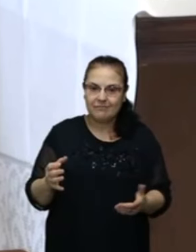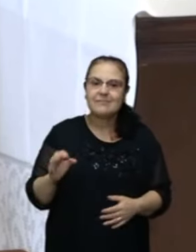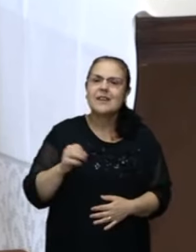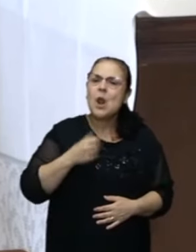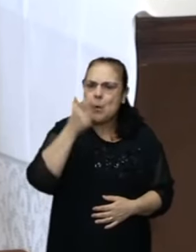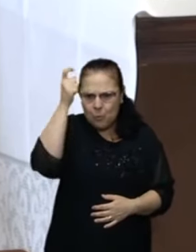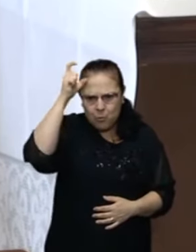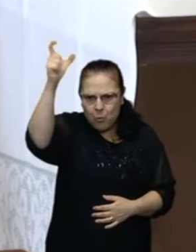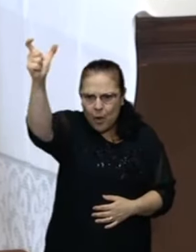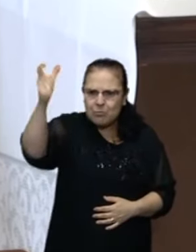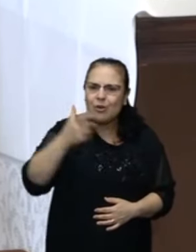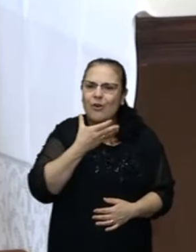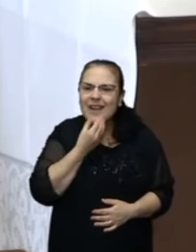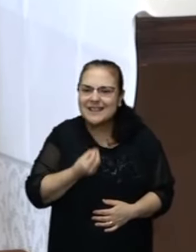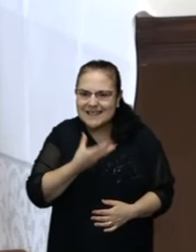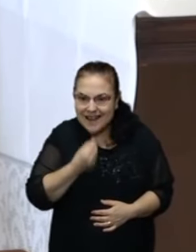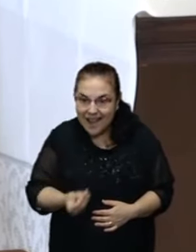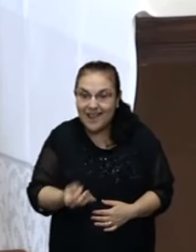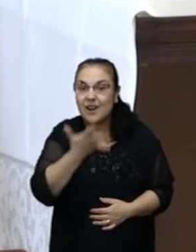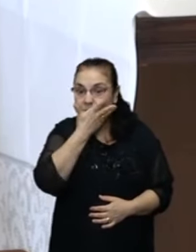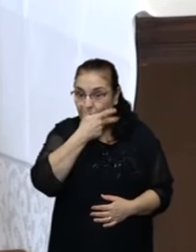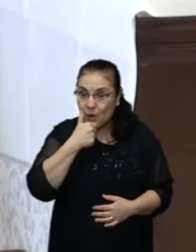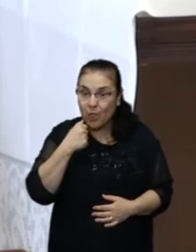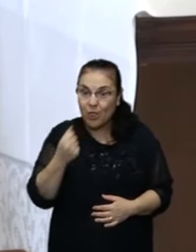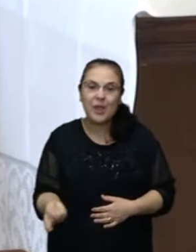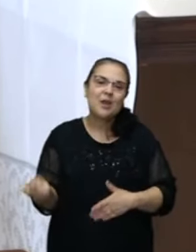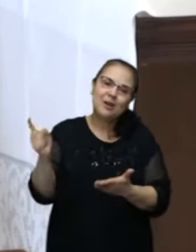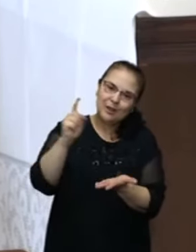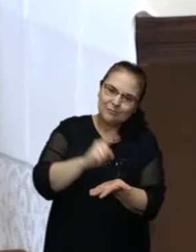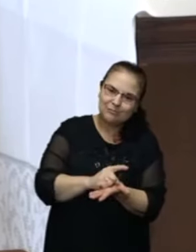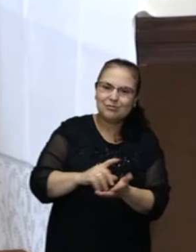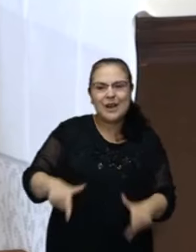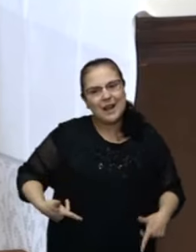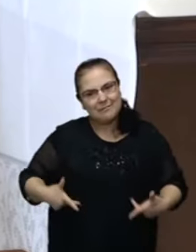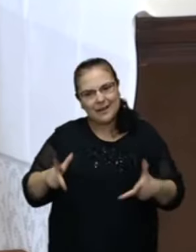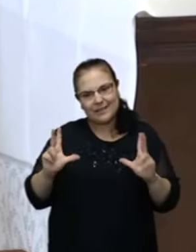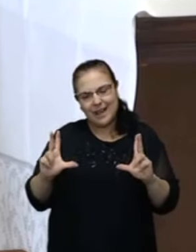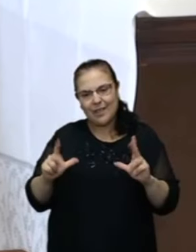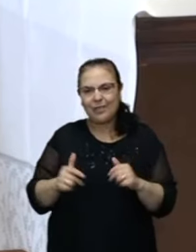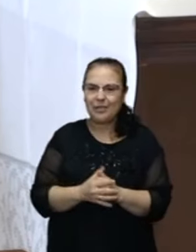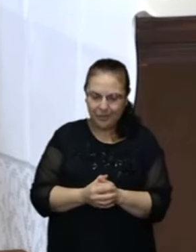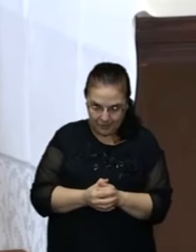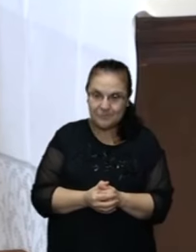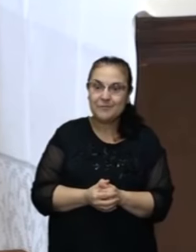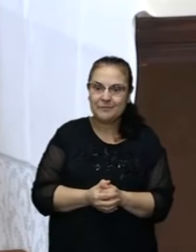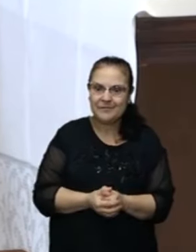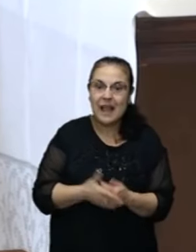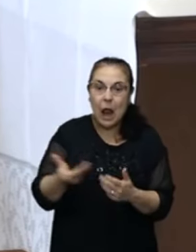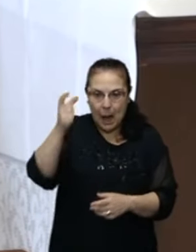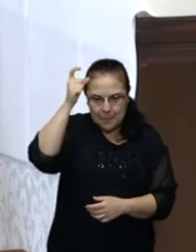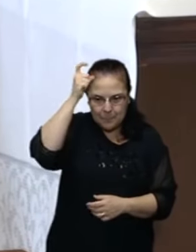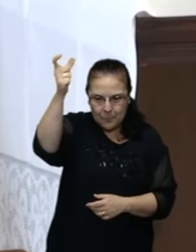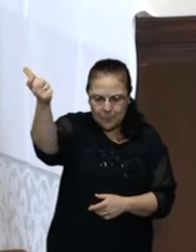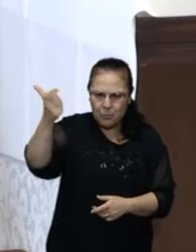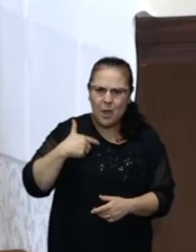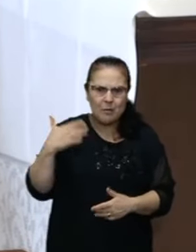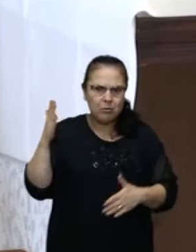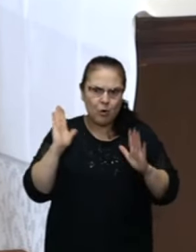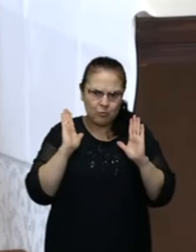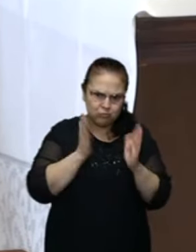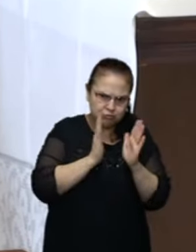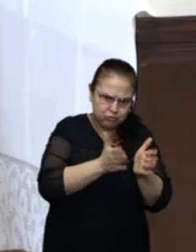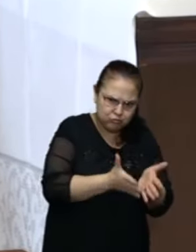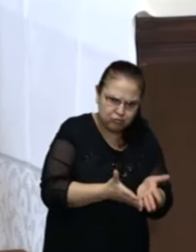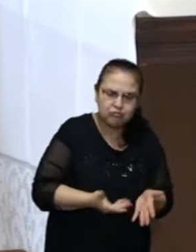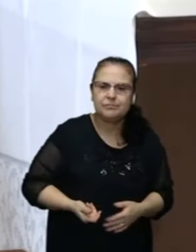Israel va a conocer una vez más la libertad con respecto al pueblo que les acosa, que